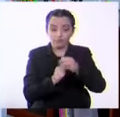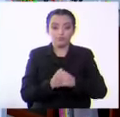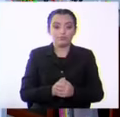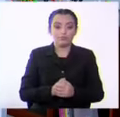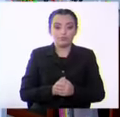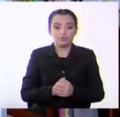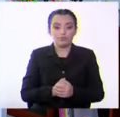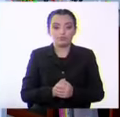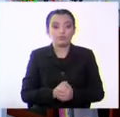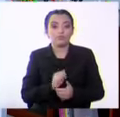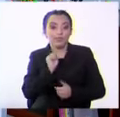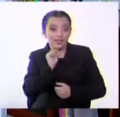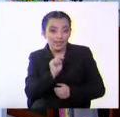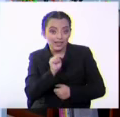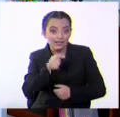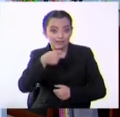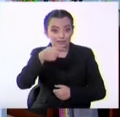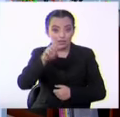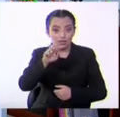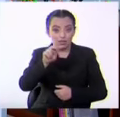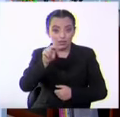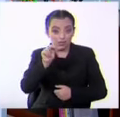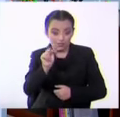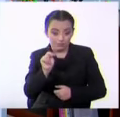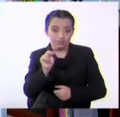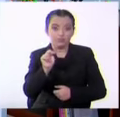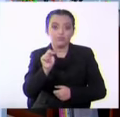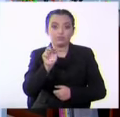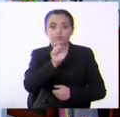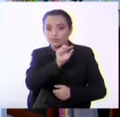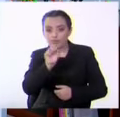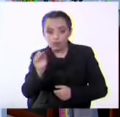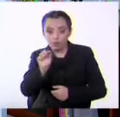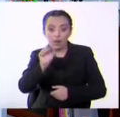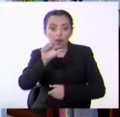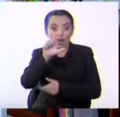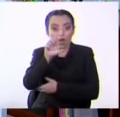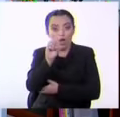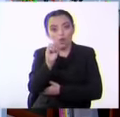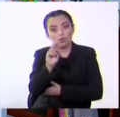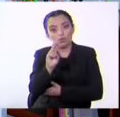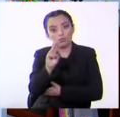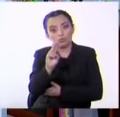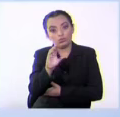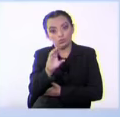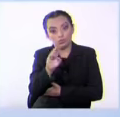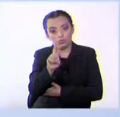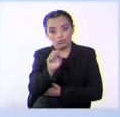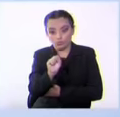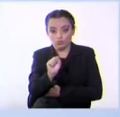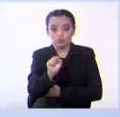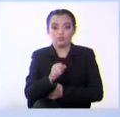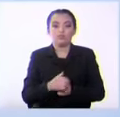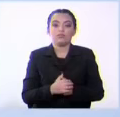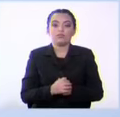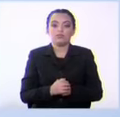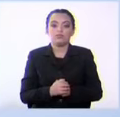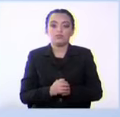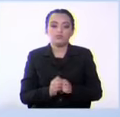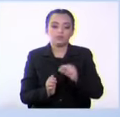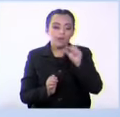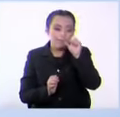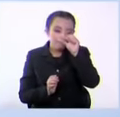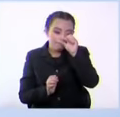un gen particular lo llamamos locus. Entonces el locus es la dirección